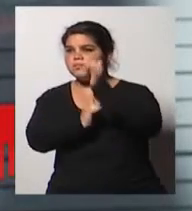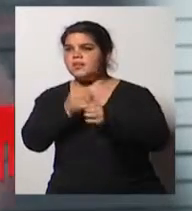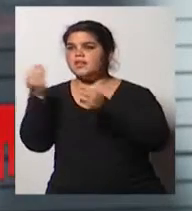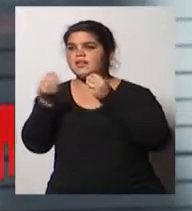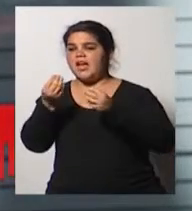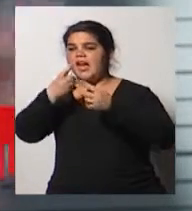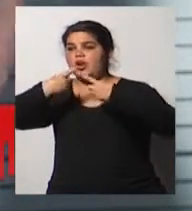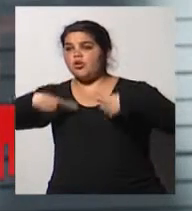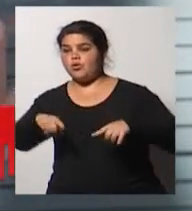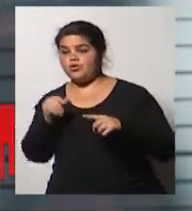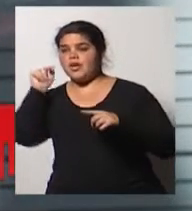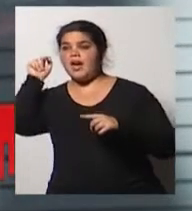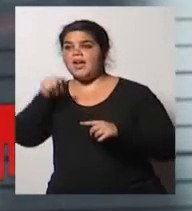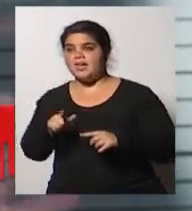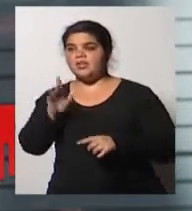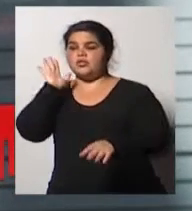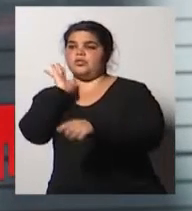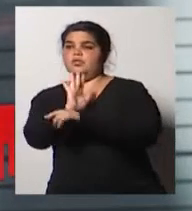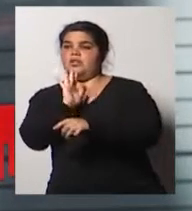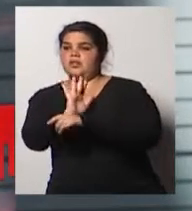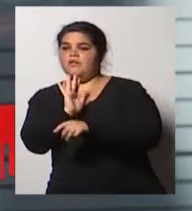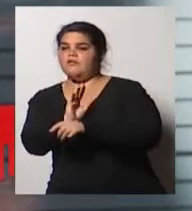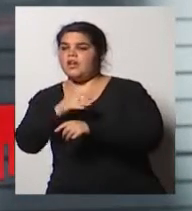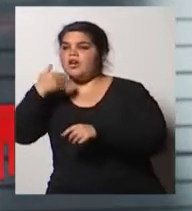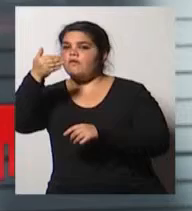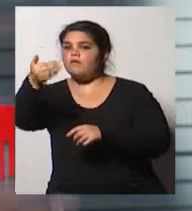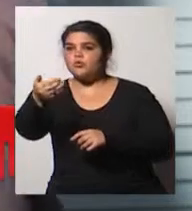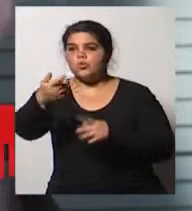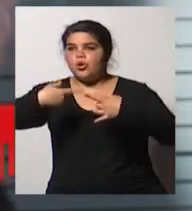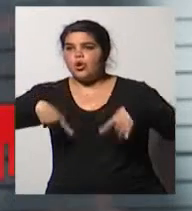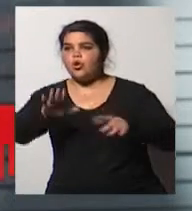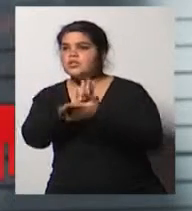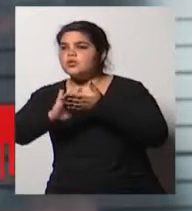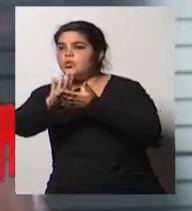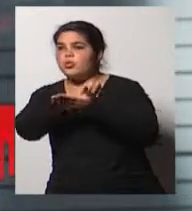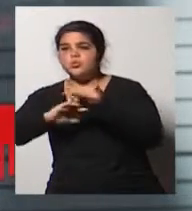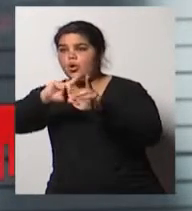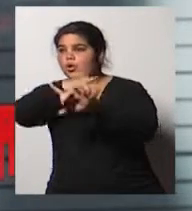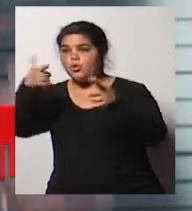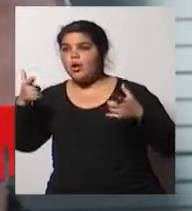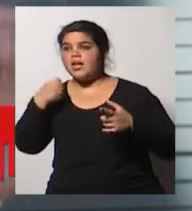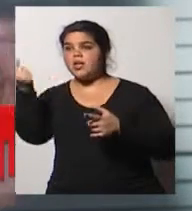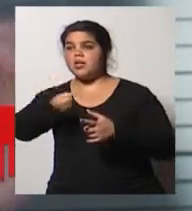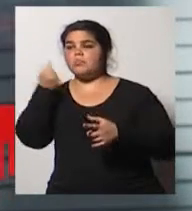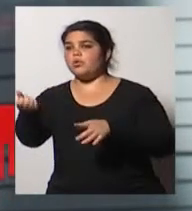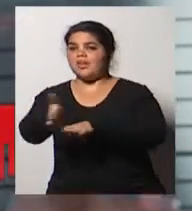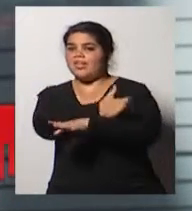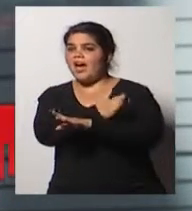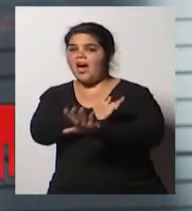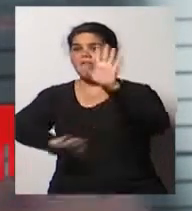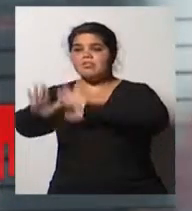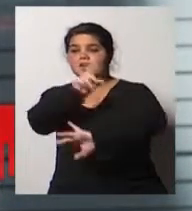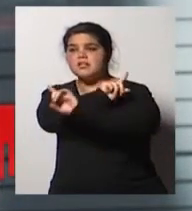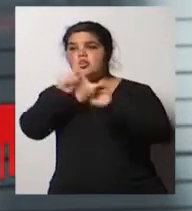esta actividad puede provocar daños irreparables, es preferible no realizarla hasta que no se tengan pruebas de